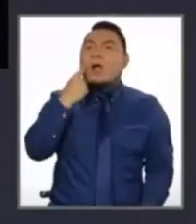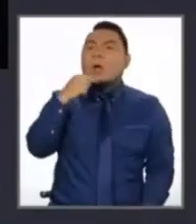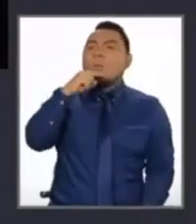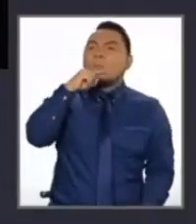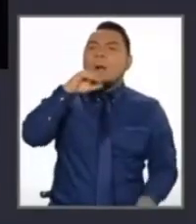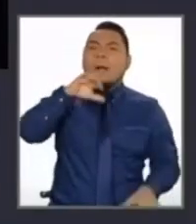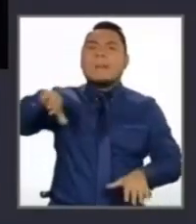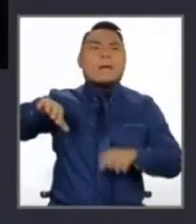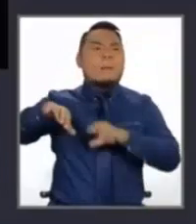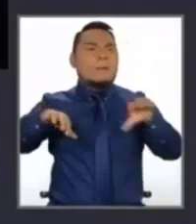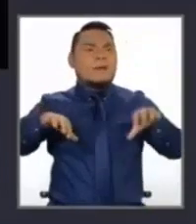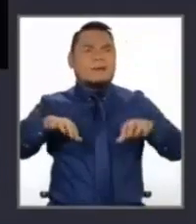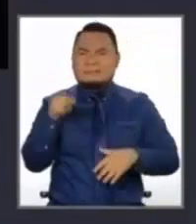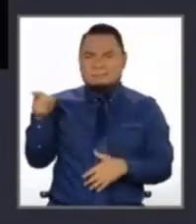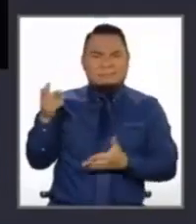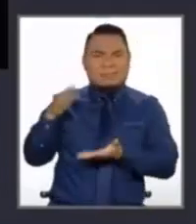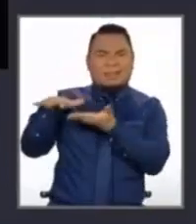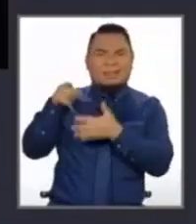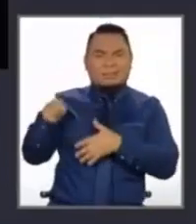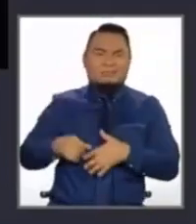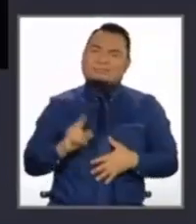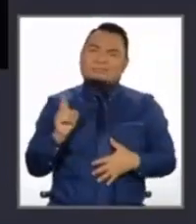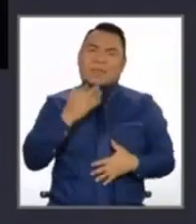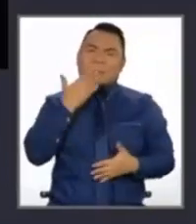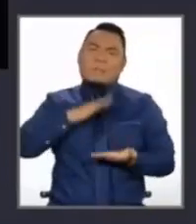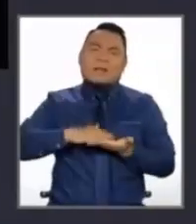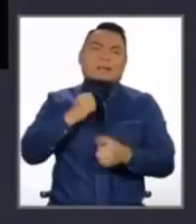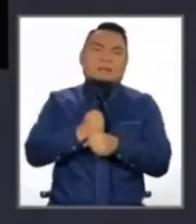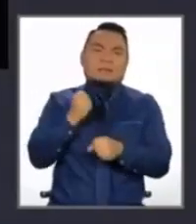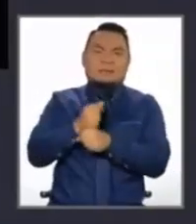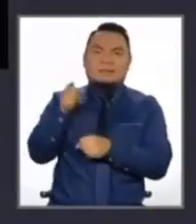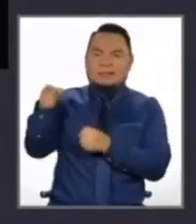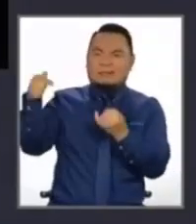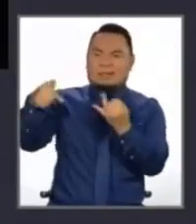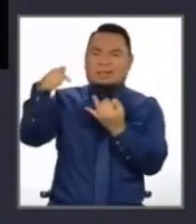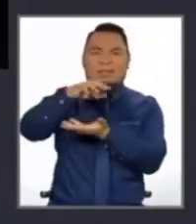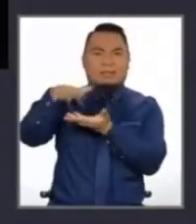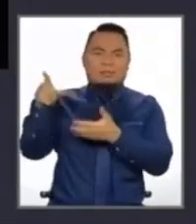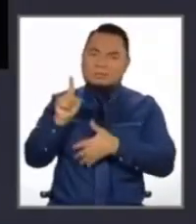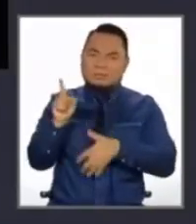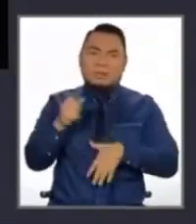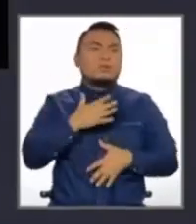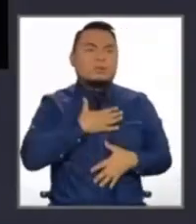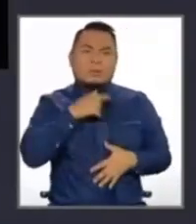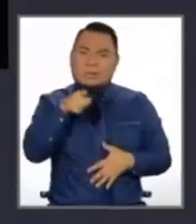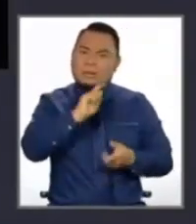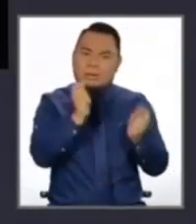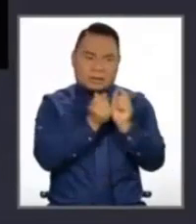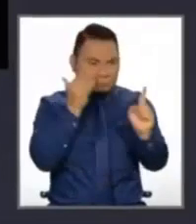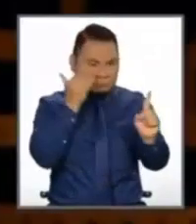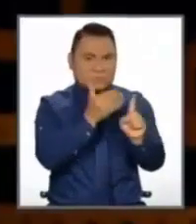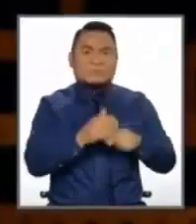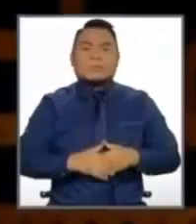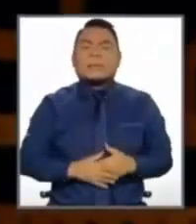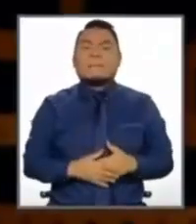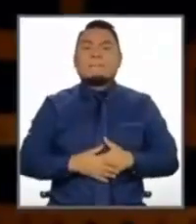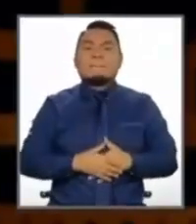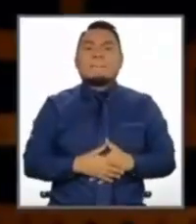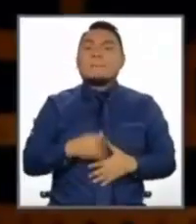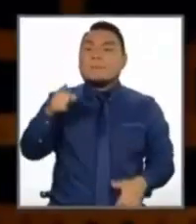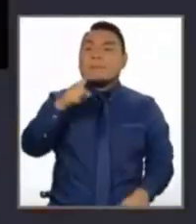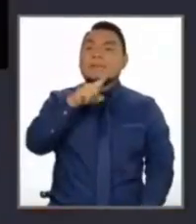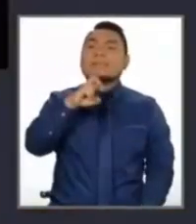otro. Vamos a vencer el COVID. Mala gestión. Nosotros acabaremos con eso. Señor